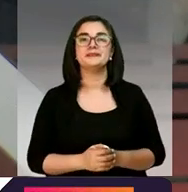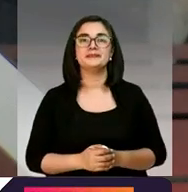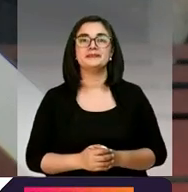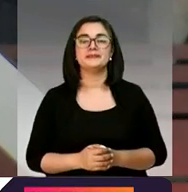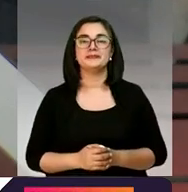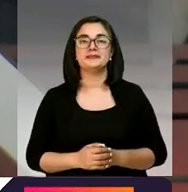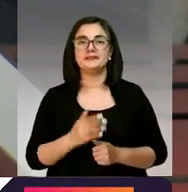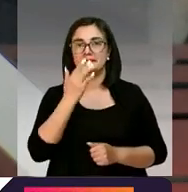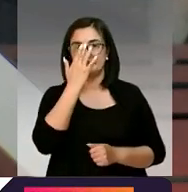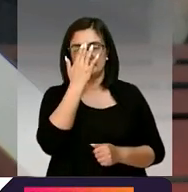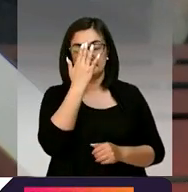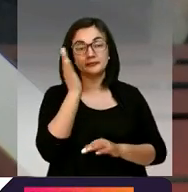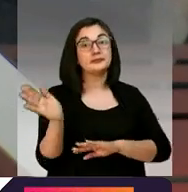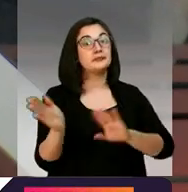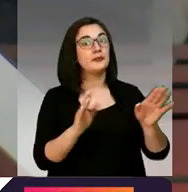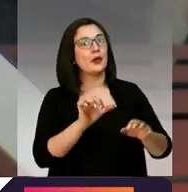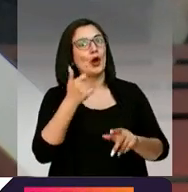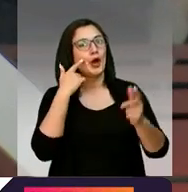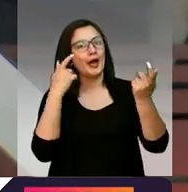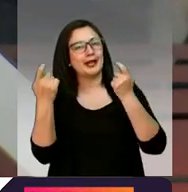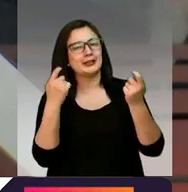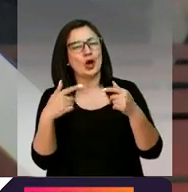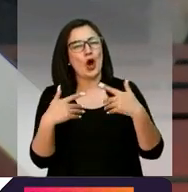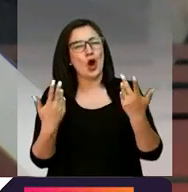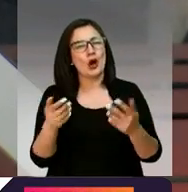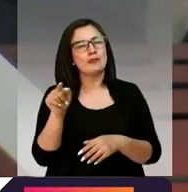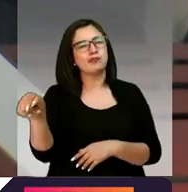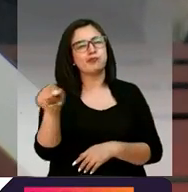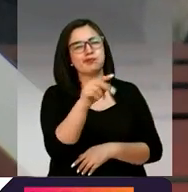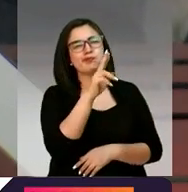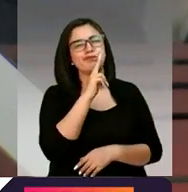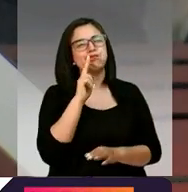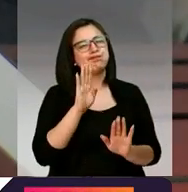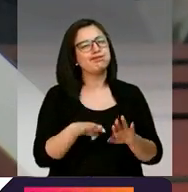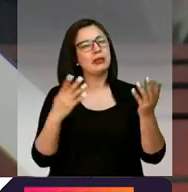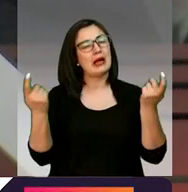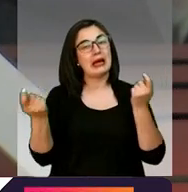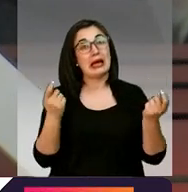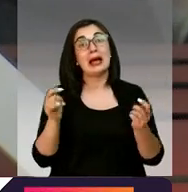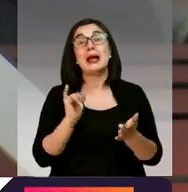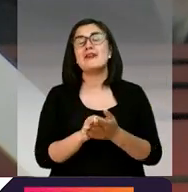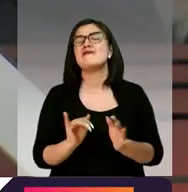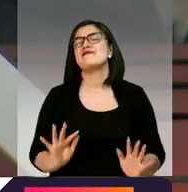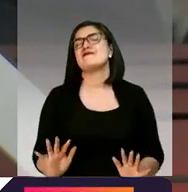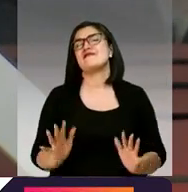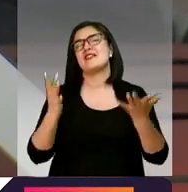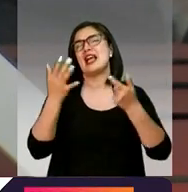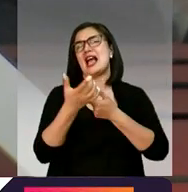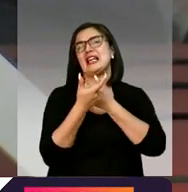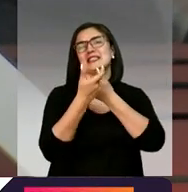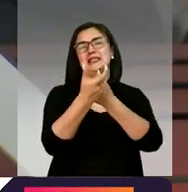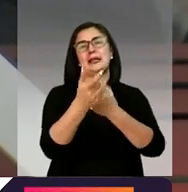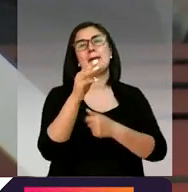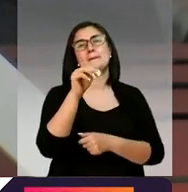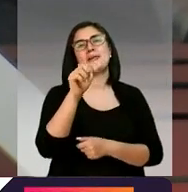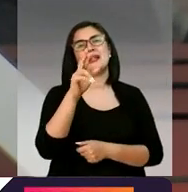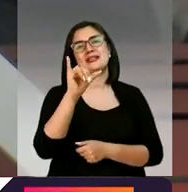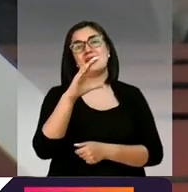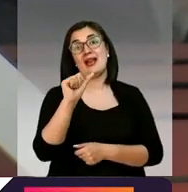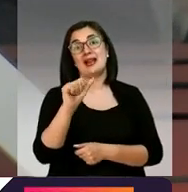Y como una estrategia para reactivar los restaurantes, se organizó el Festival de Pizzas La Matriarca, en el que